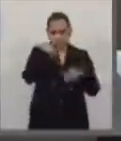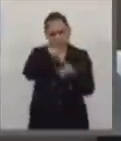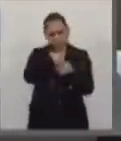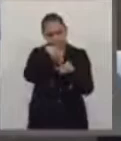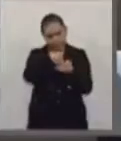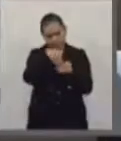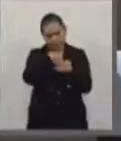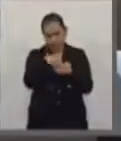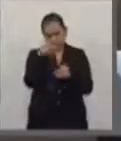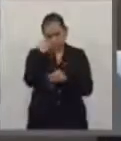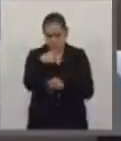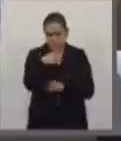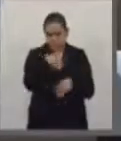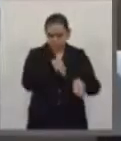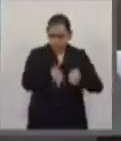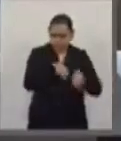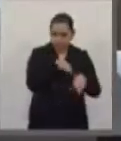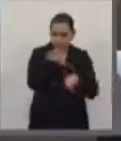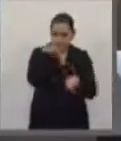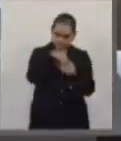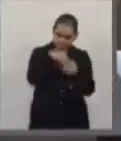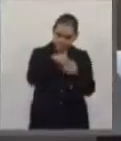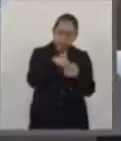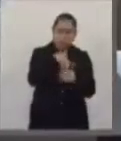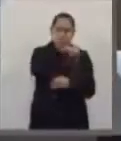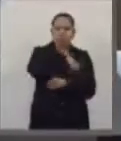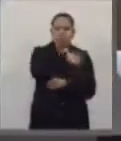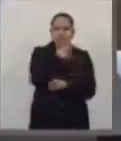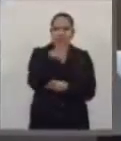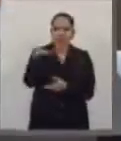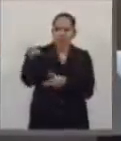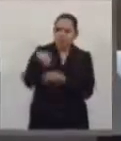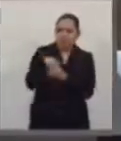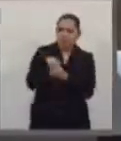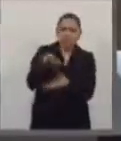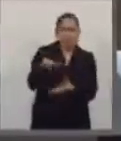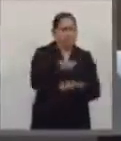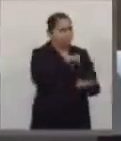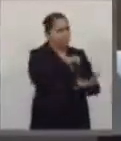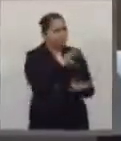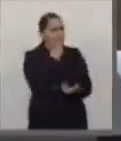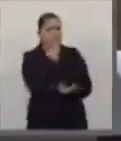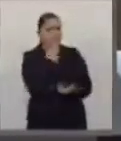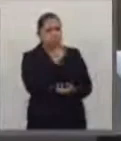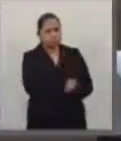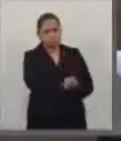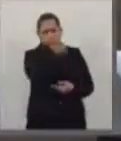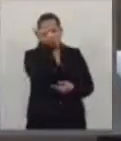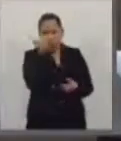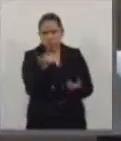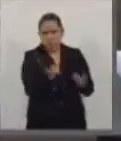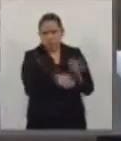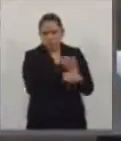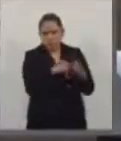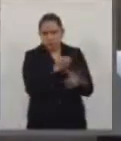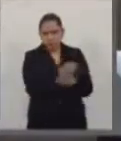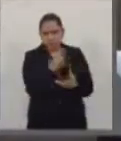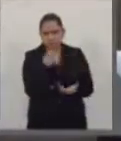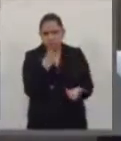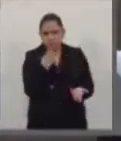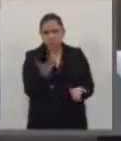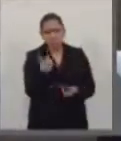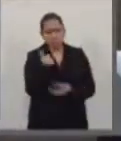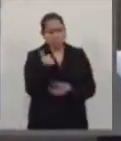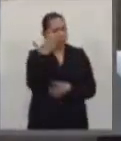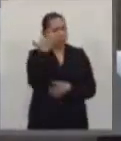estado de Chiapas en el sector salud. Ya he presentado un punto de acuerdo y les pido, compañeros, compañeras, diputados, que si de verdad